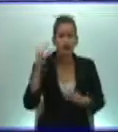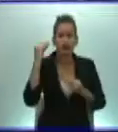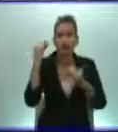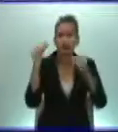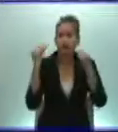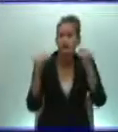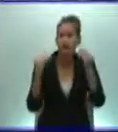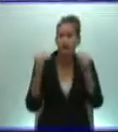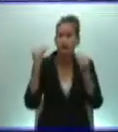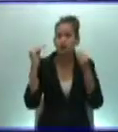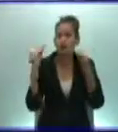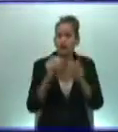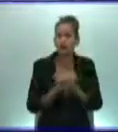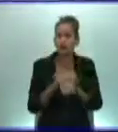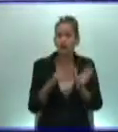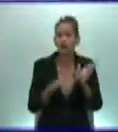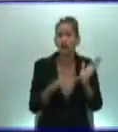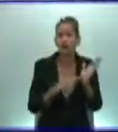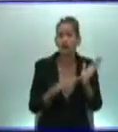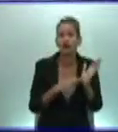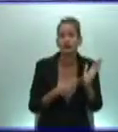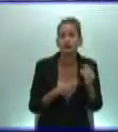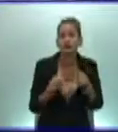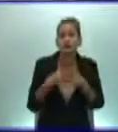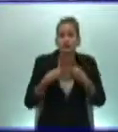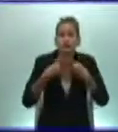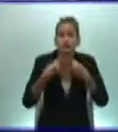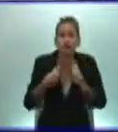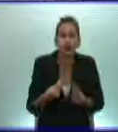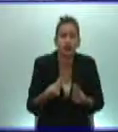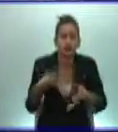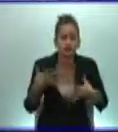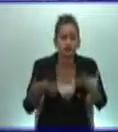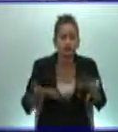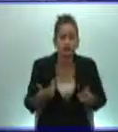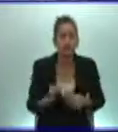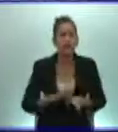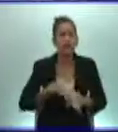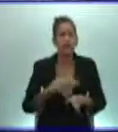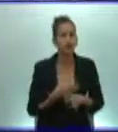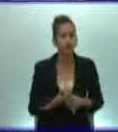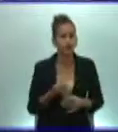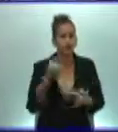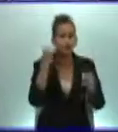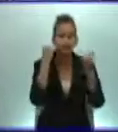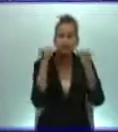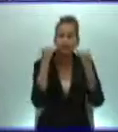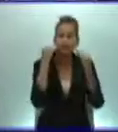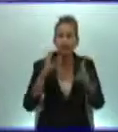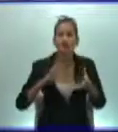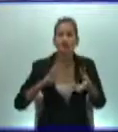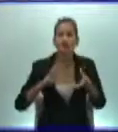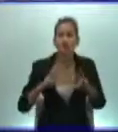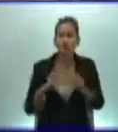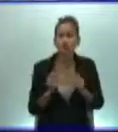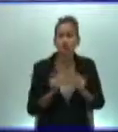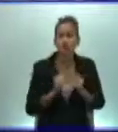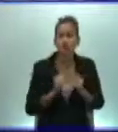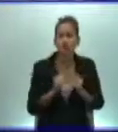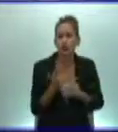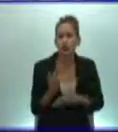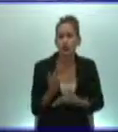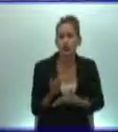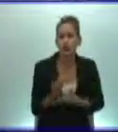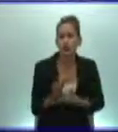te ofrece el ejercicio para luego identificar en tu figura lo que te piden y lo que te